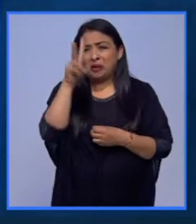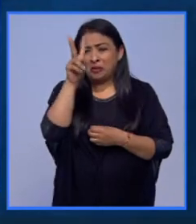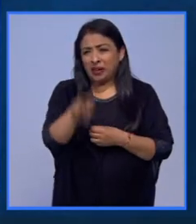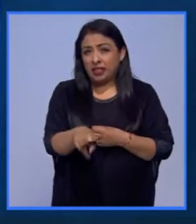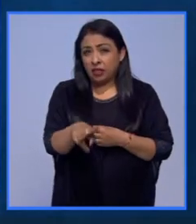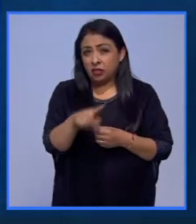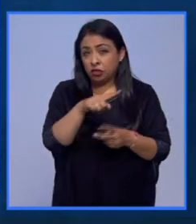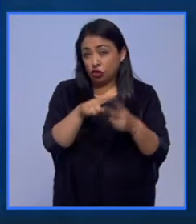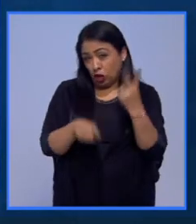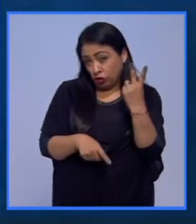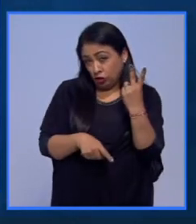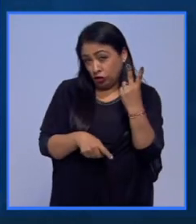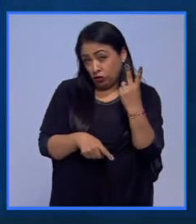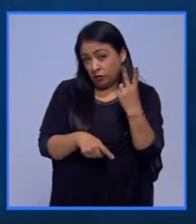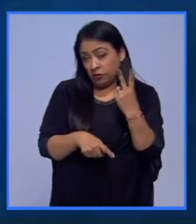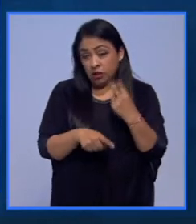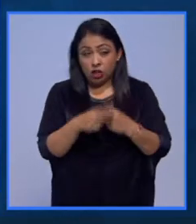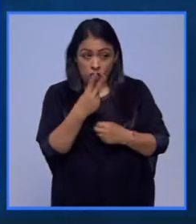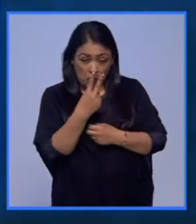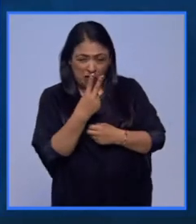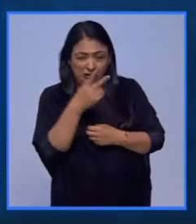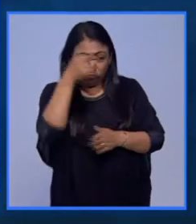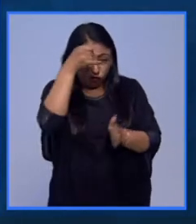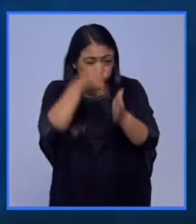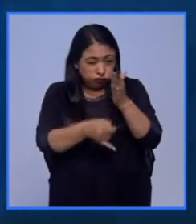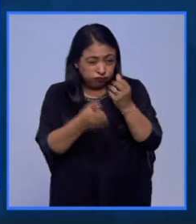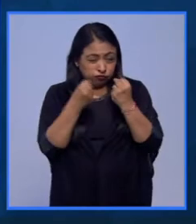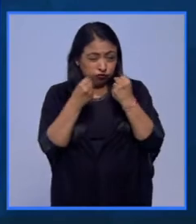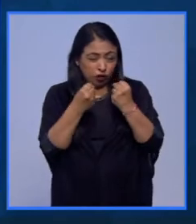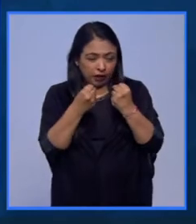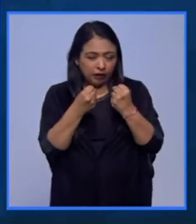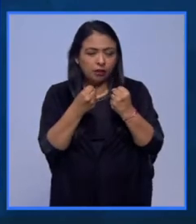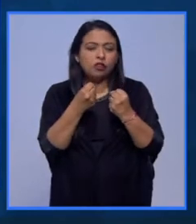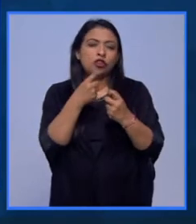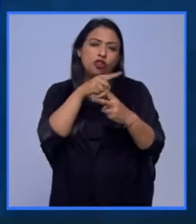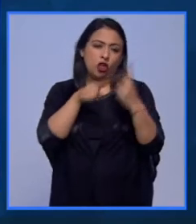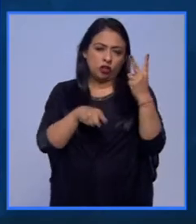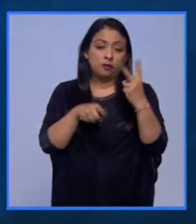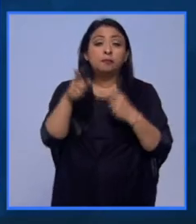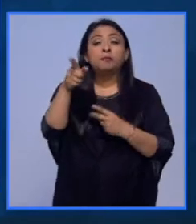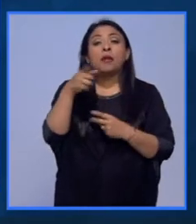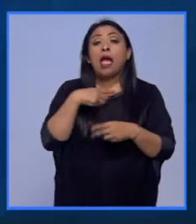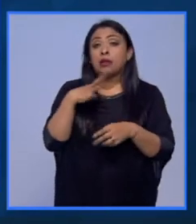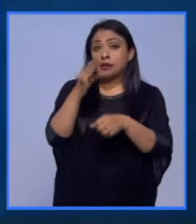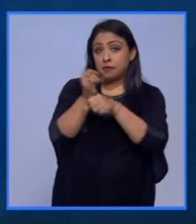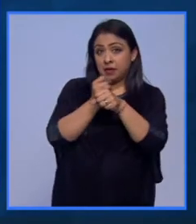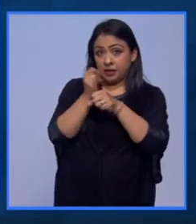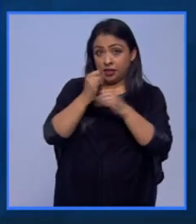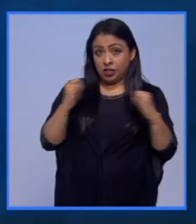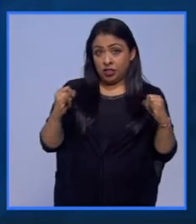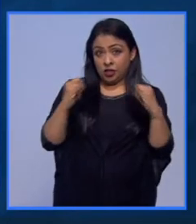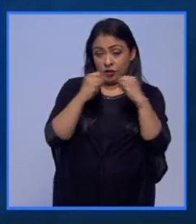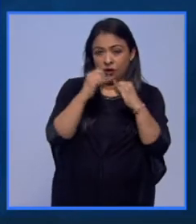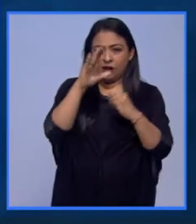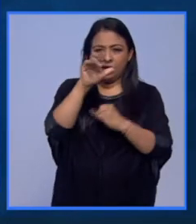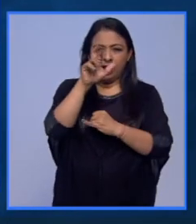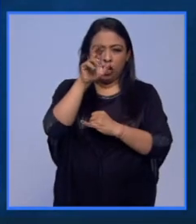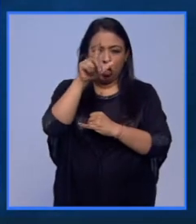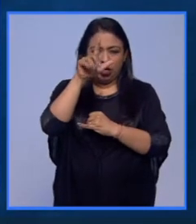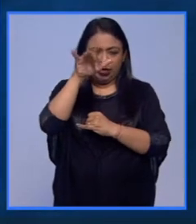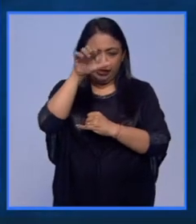realidad dos. Dos. Así profundamente dos. De acuerdo con un estudio del Instituto Karolinska